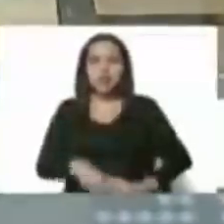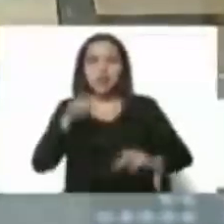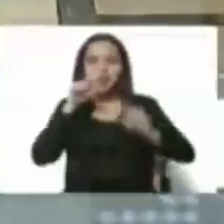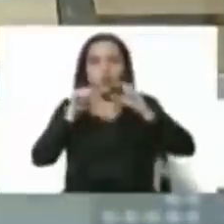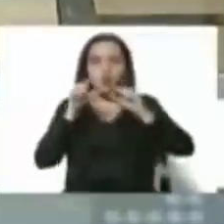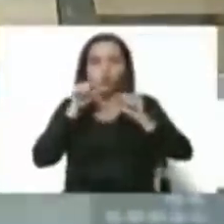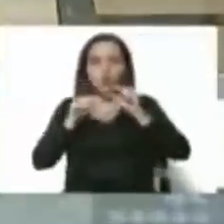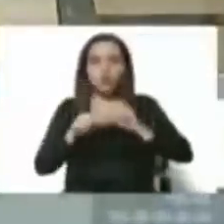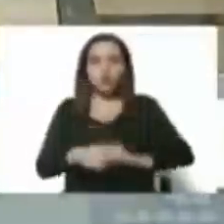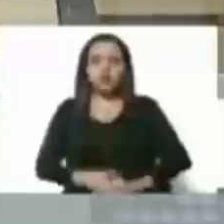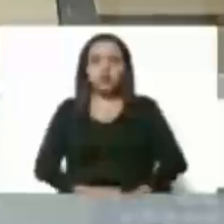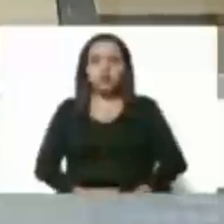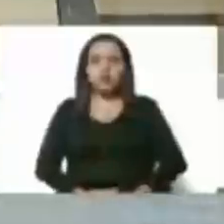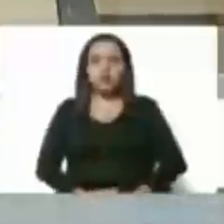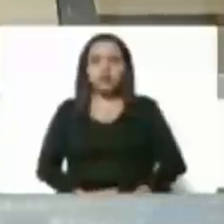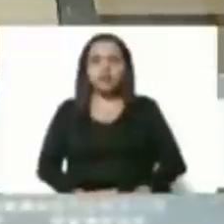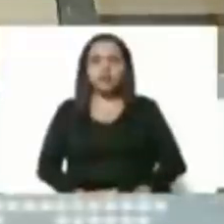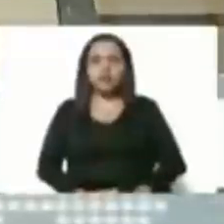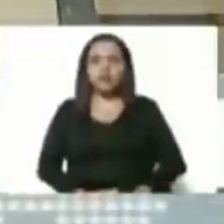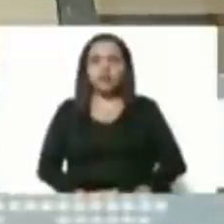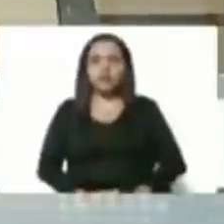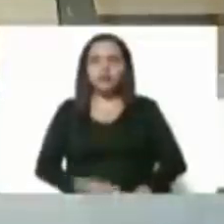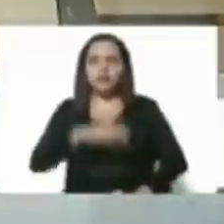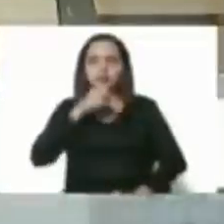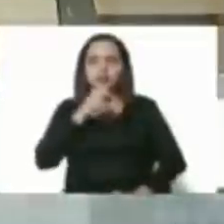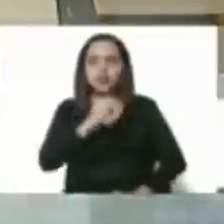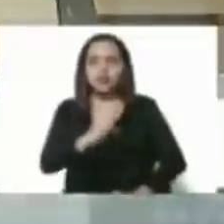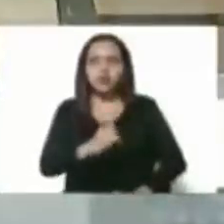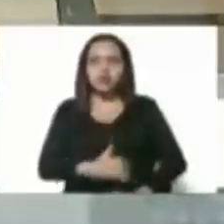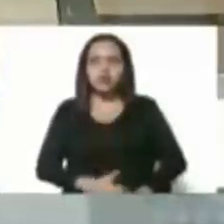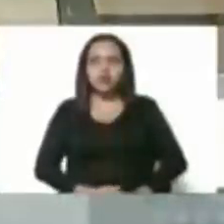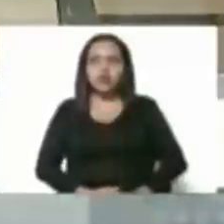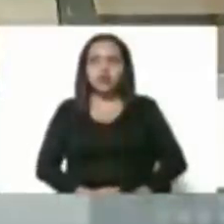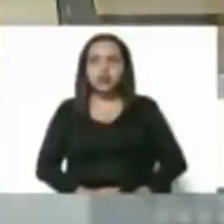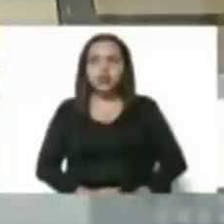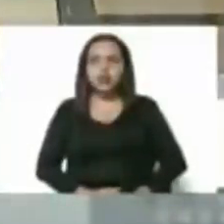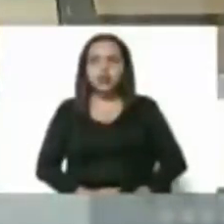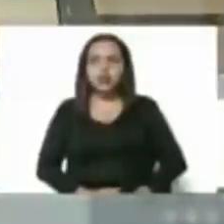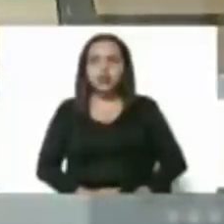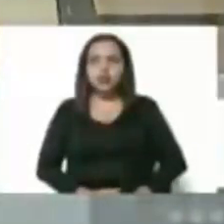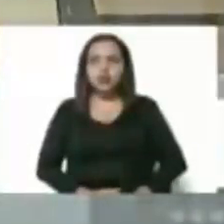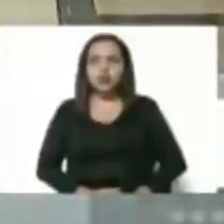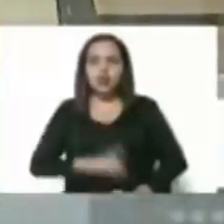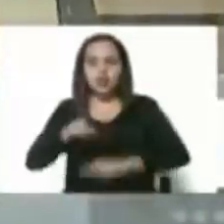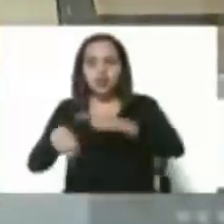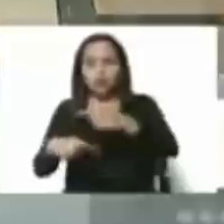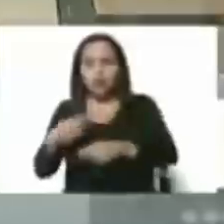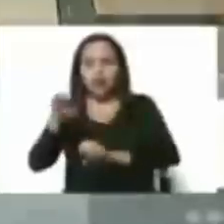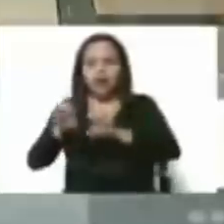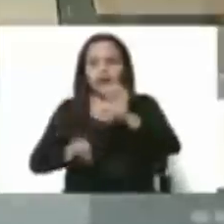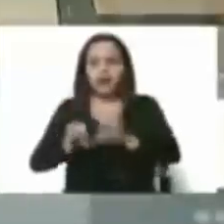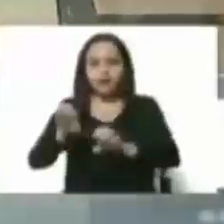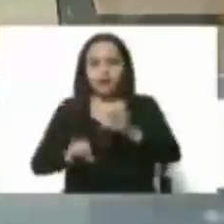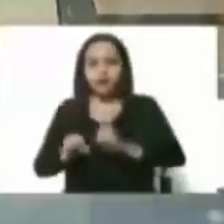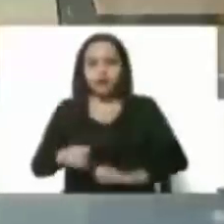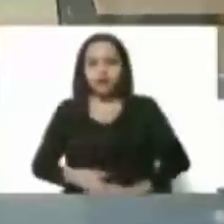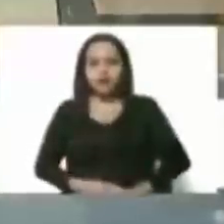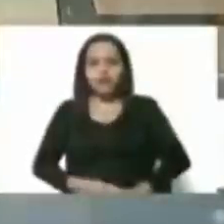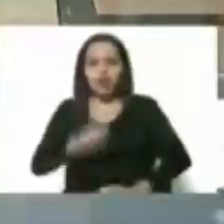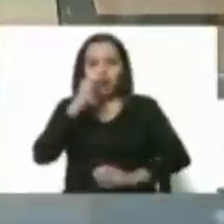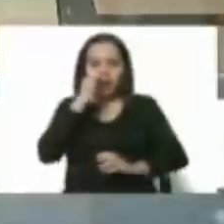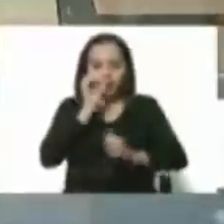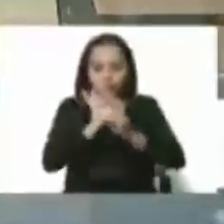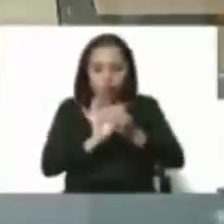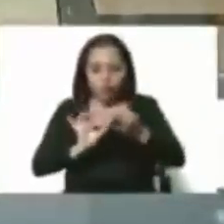en la presidencia es como asesor de seguridad ambos son especialistas en guerra